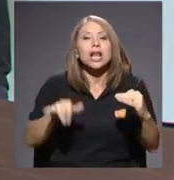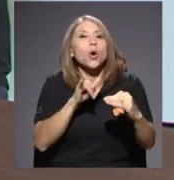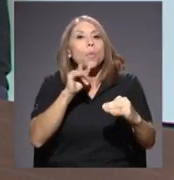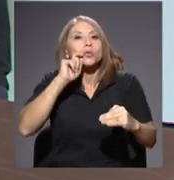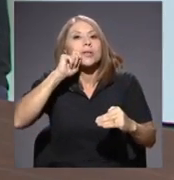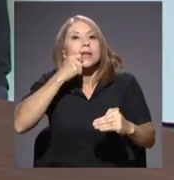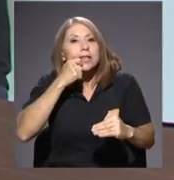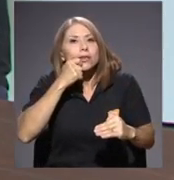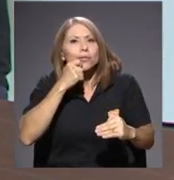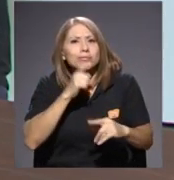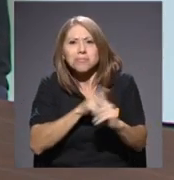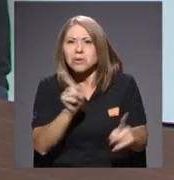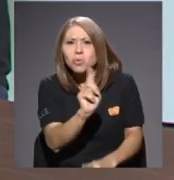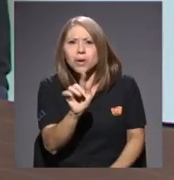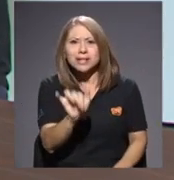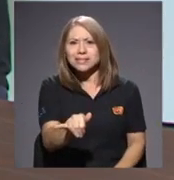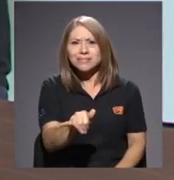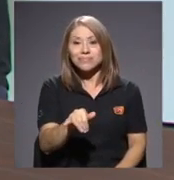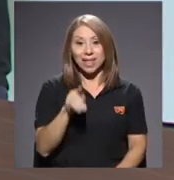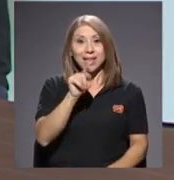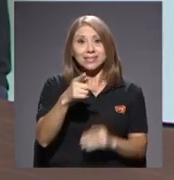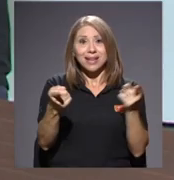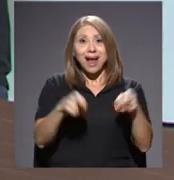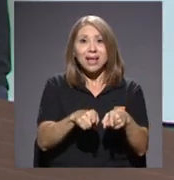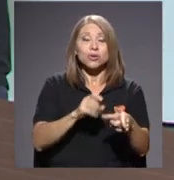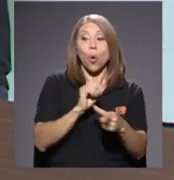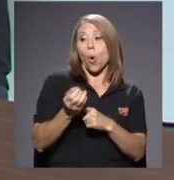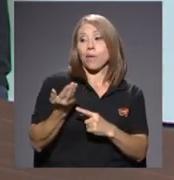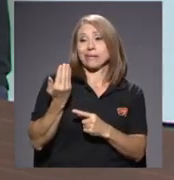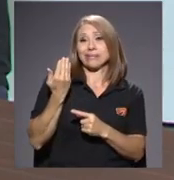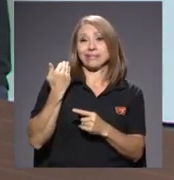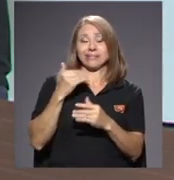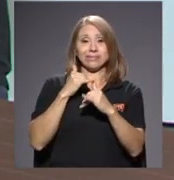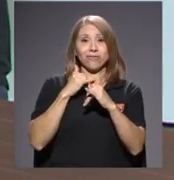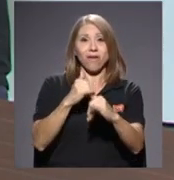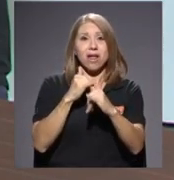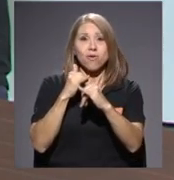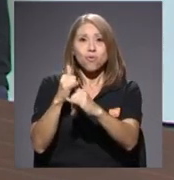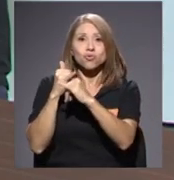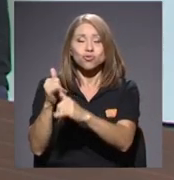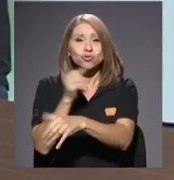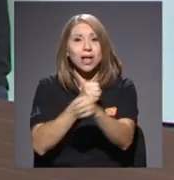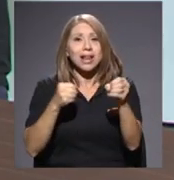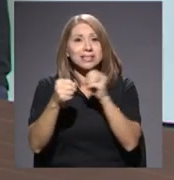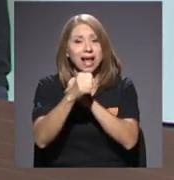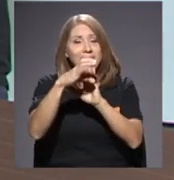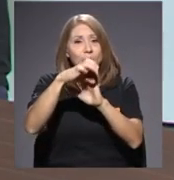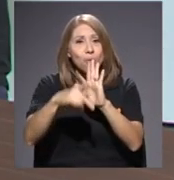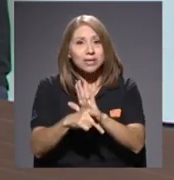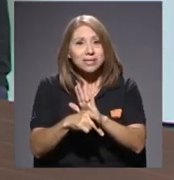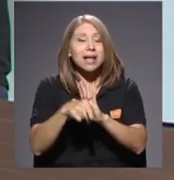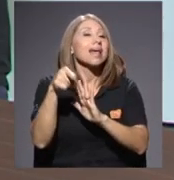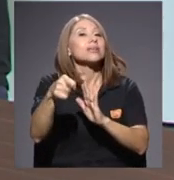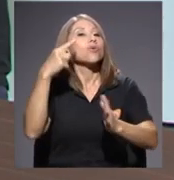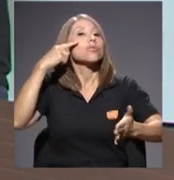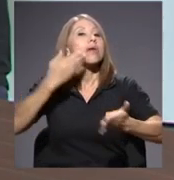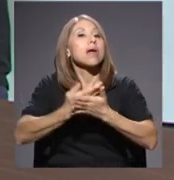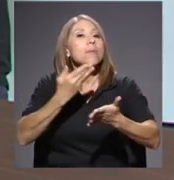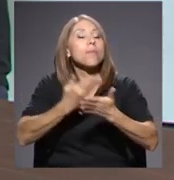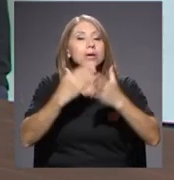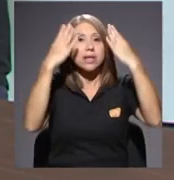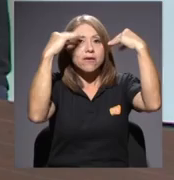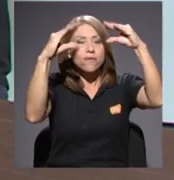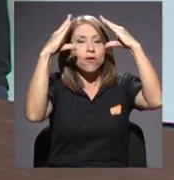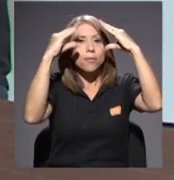Ese caso, o los recientes recursos interpuestos ante la sala, que revelan información tributaria de algunas